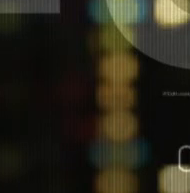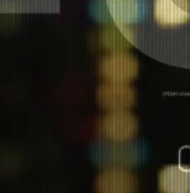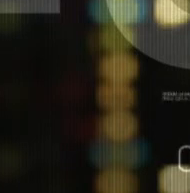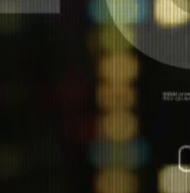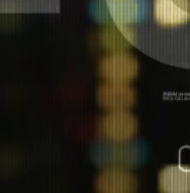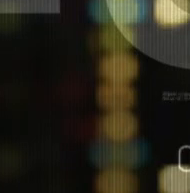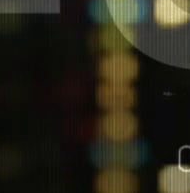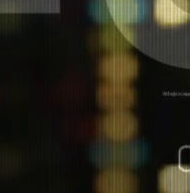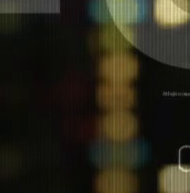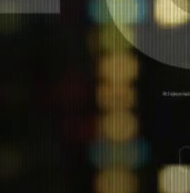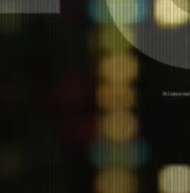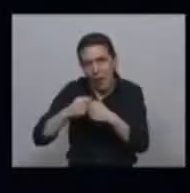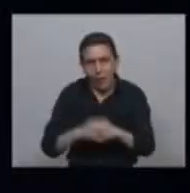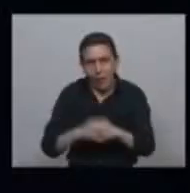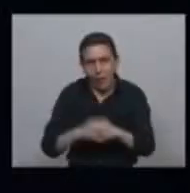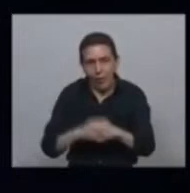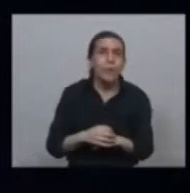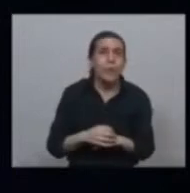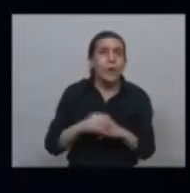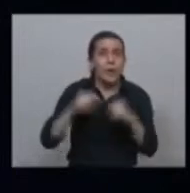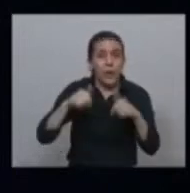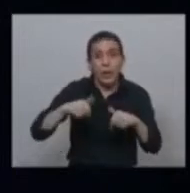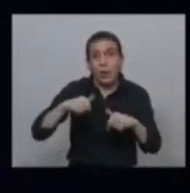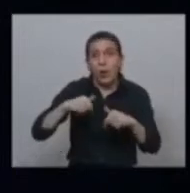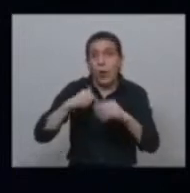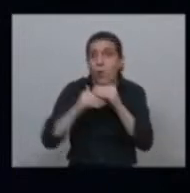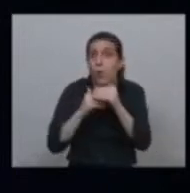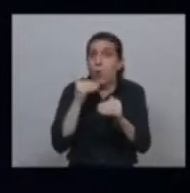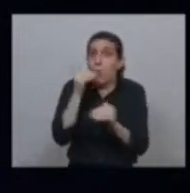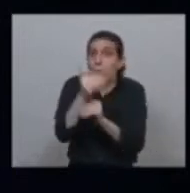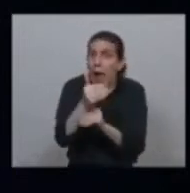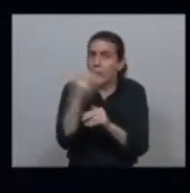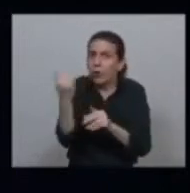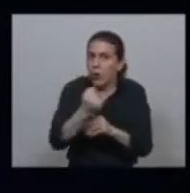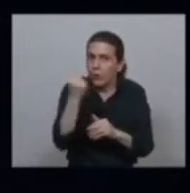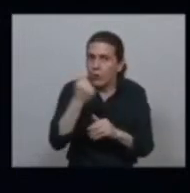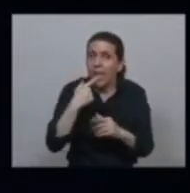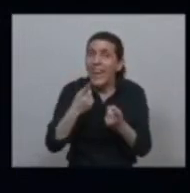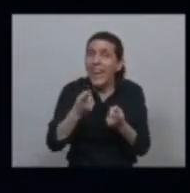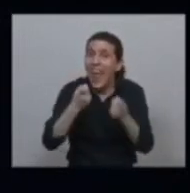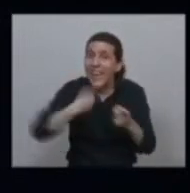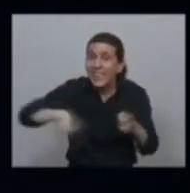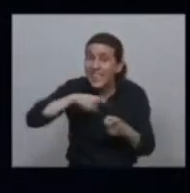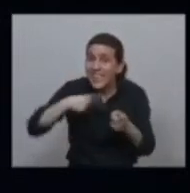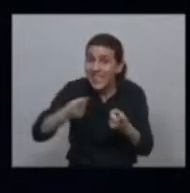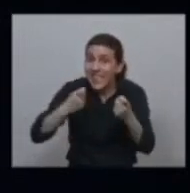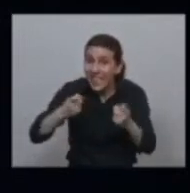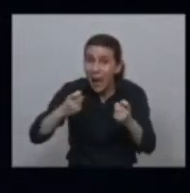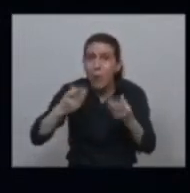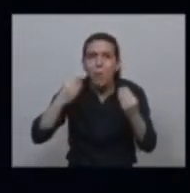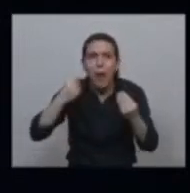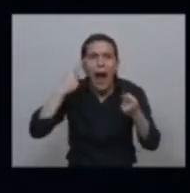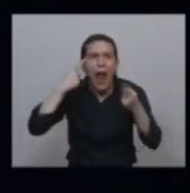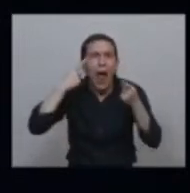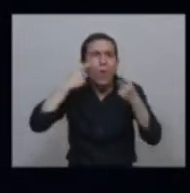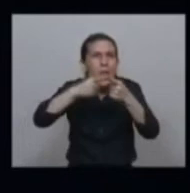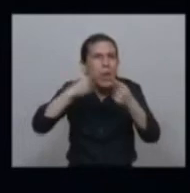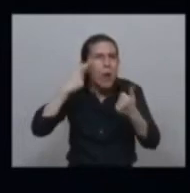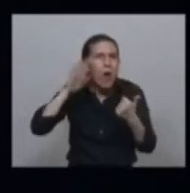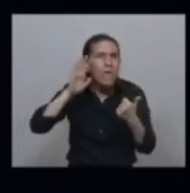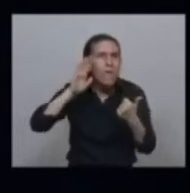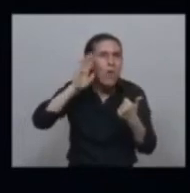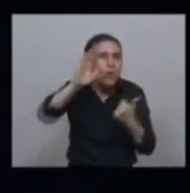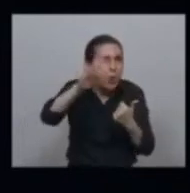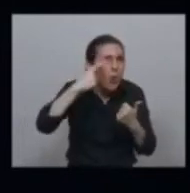Fondo Monetario Internacional. Esto es un paso importante. Era necesario para darle un horizonte, una plataforma